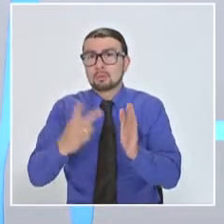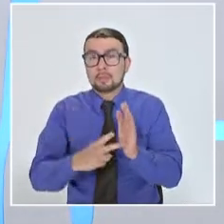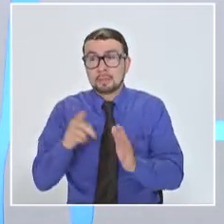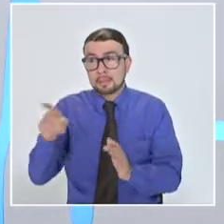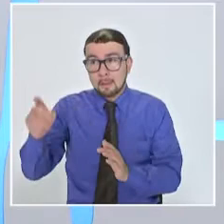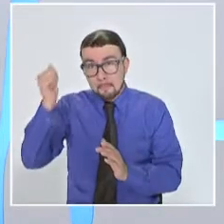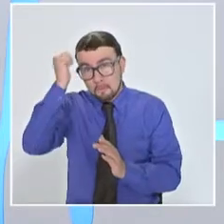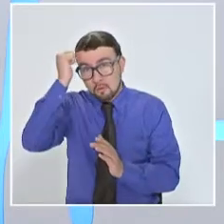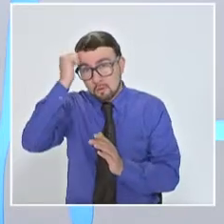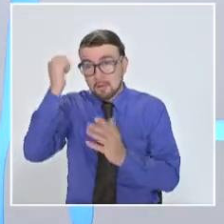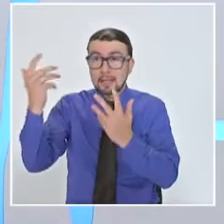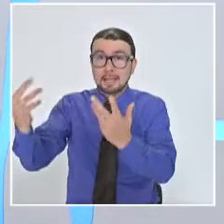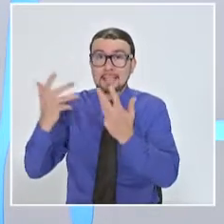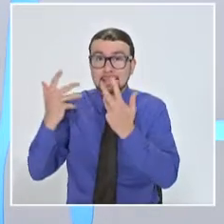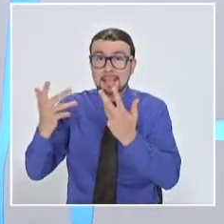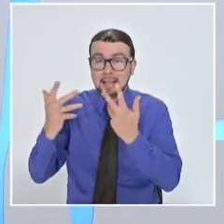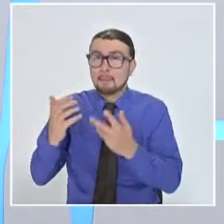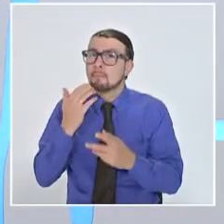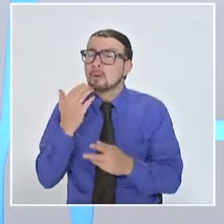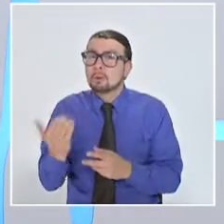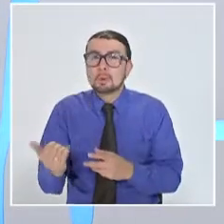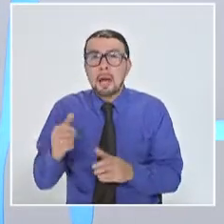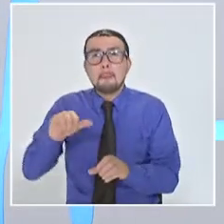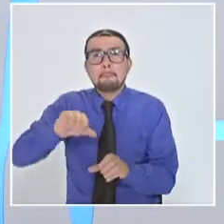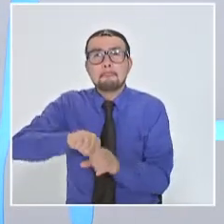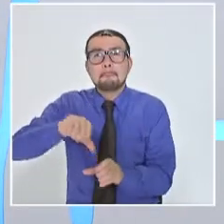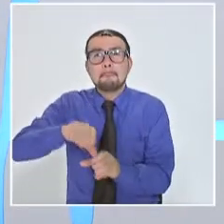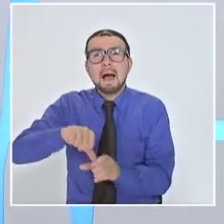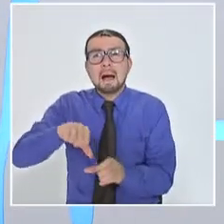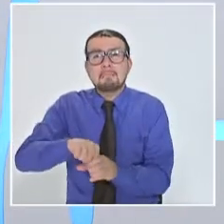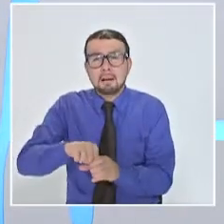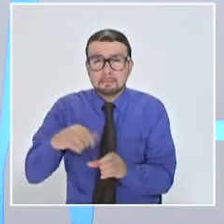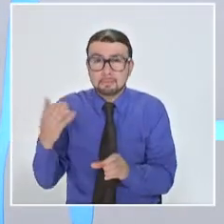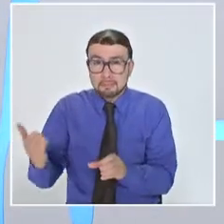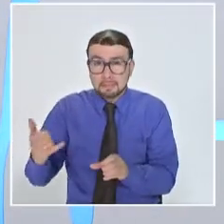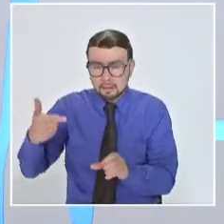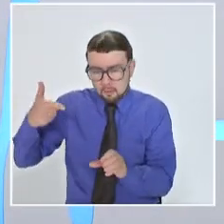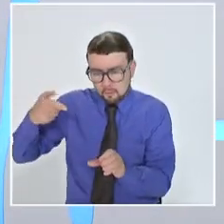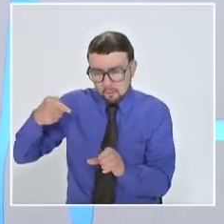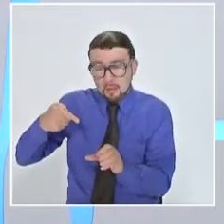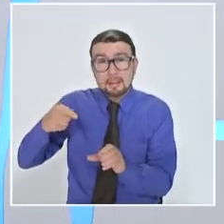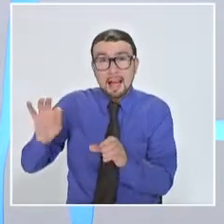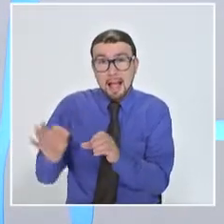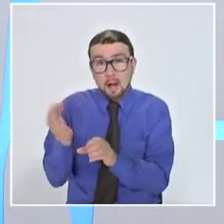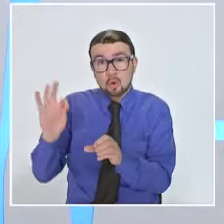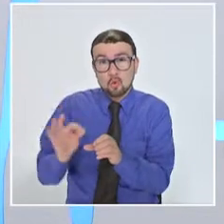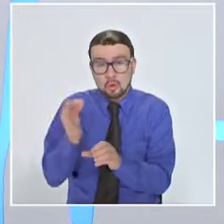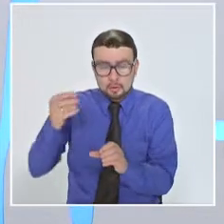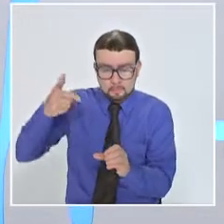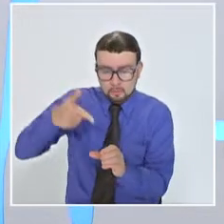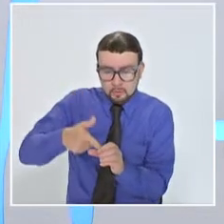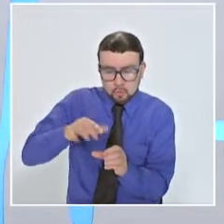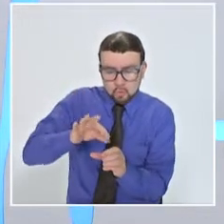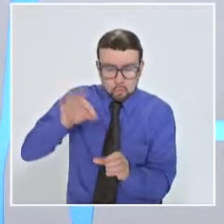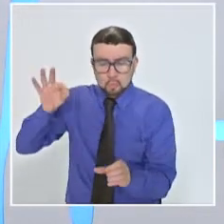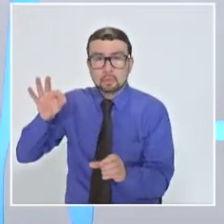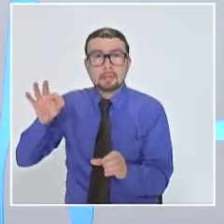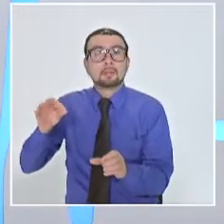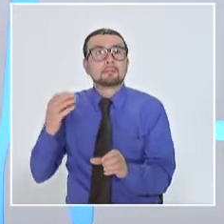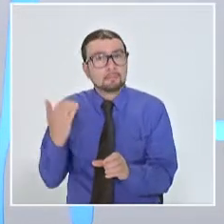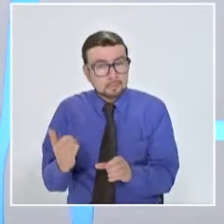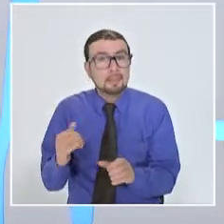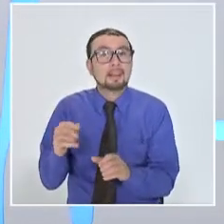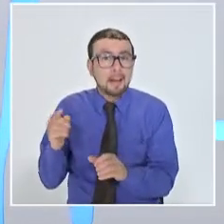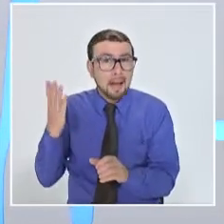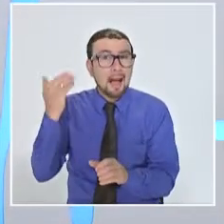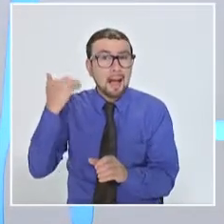de patología en una papa, cogíamos una aguja de esas de calibre delgado y nosotros aspirábamos, esa era la biopsia por aspiración con